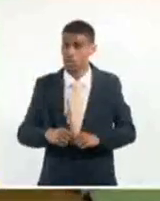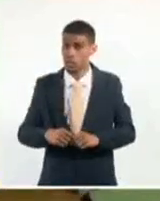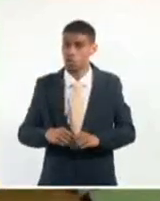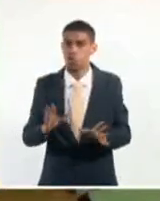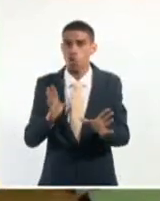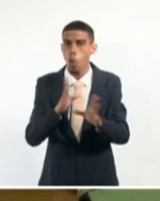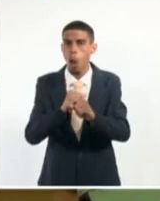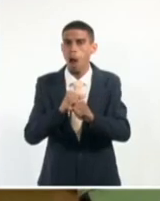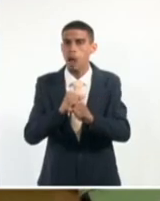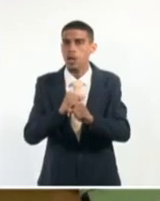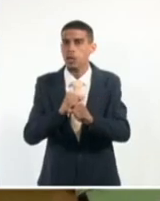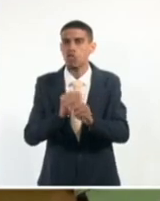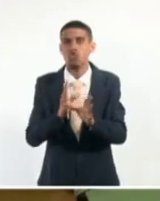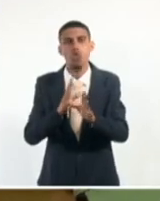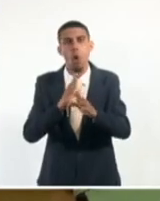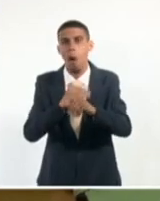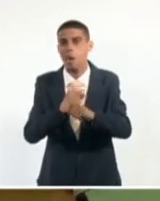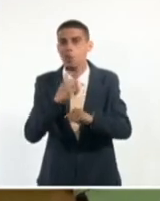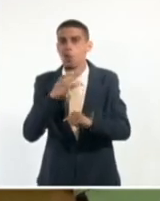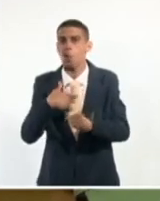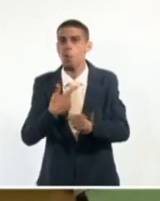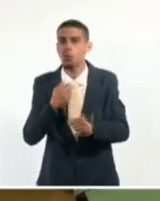método de trabajo que no sea el gobierno en la calle.